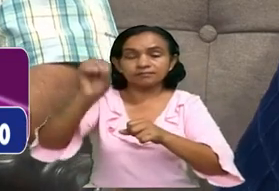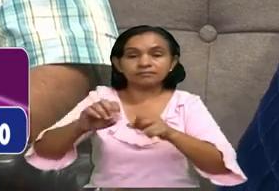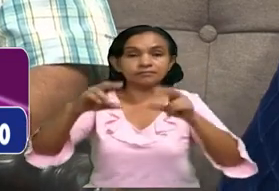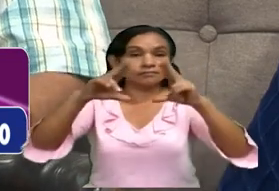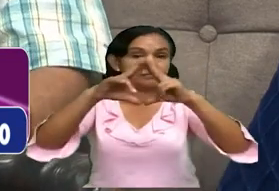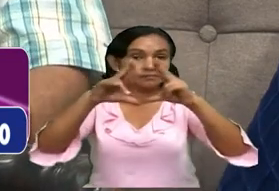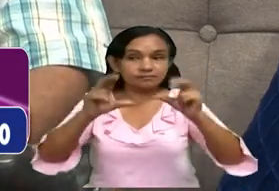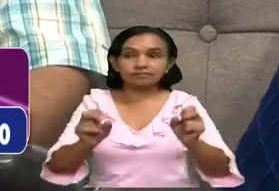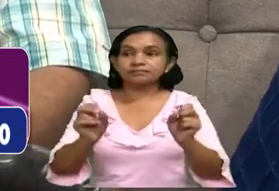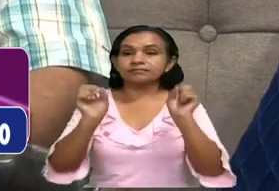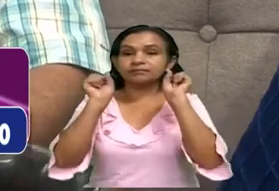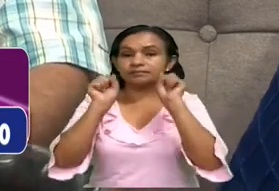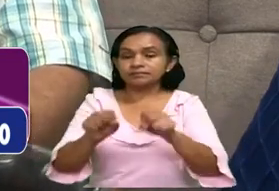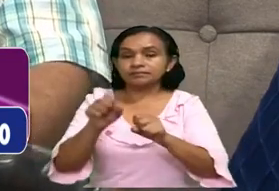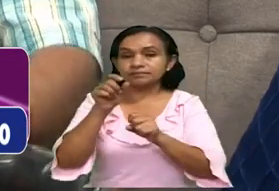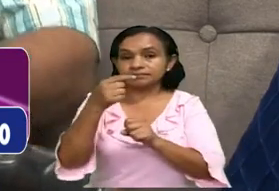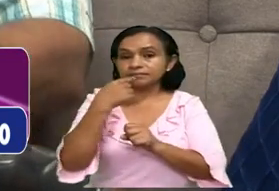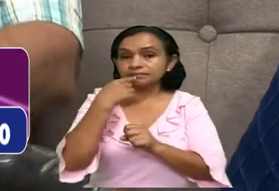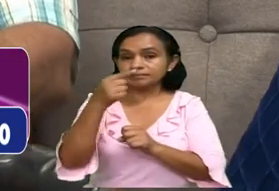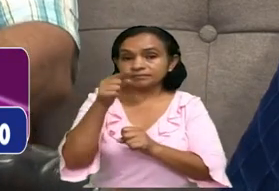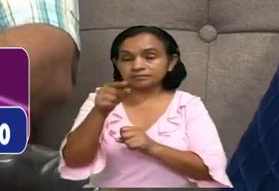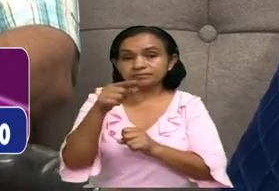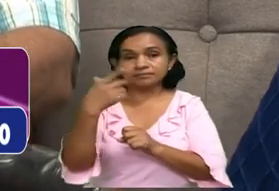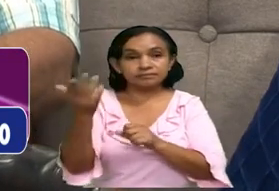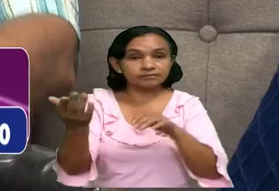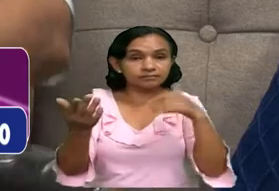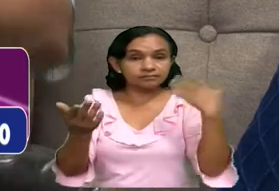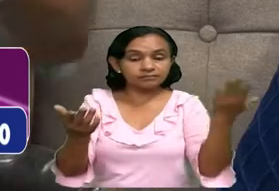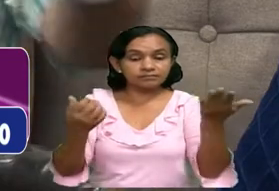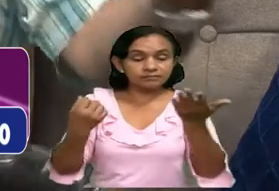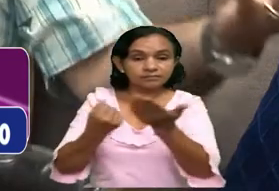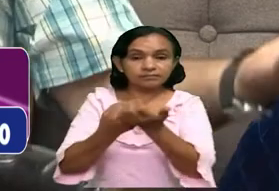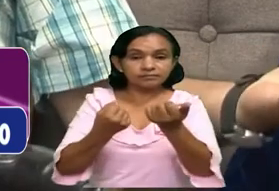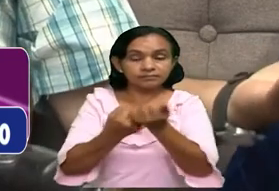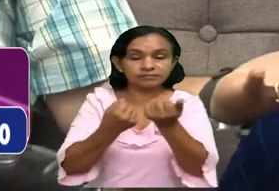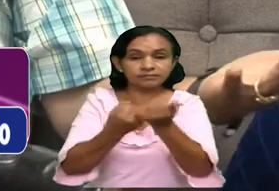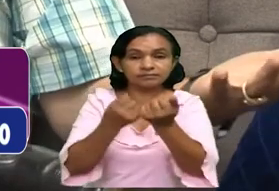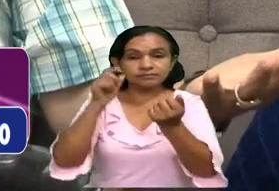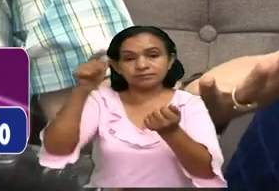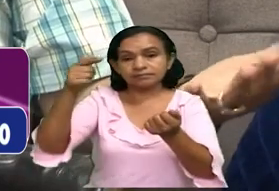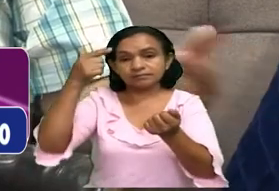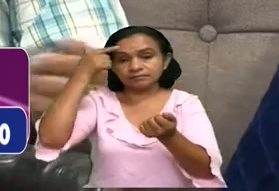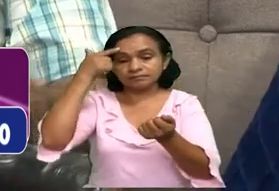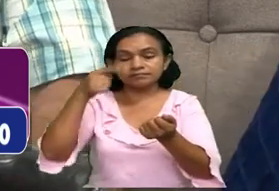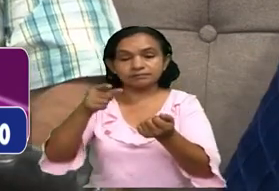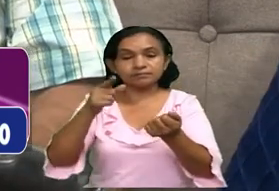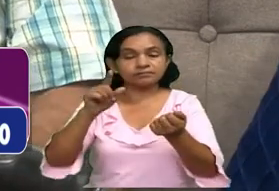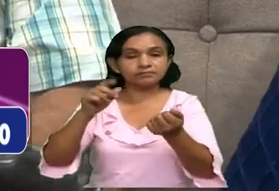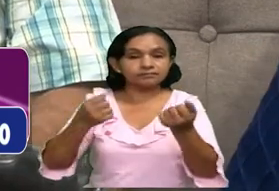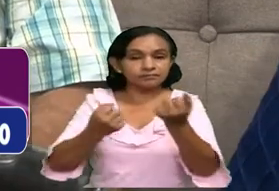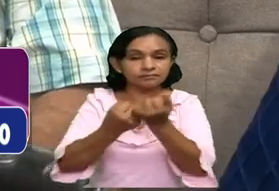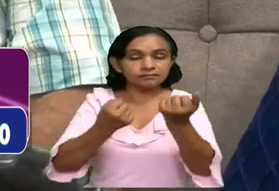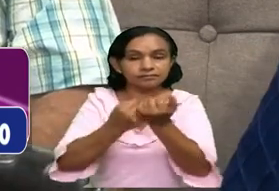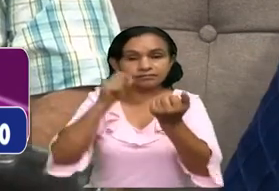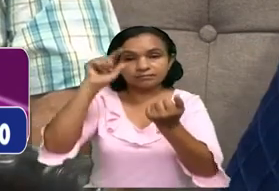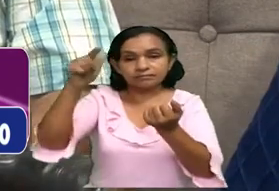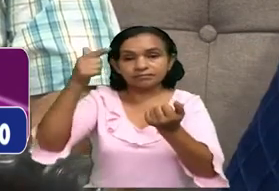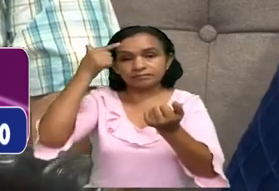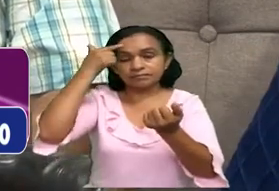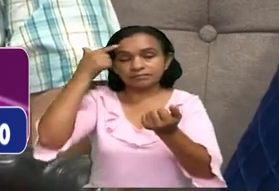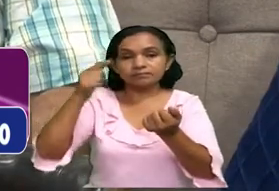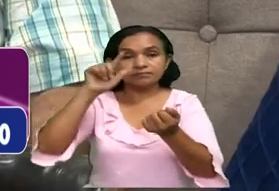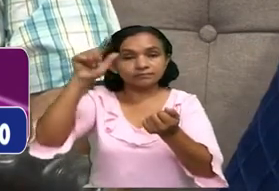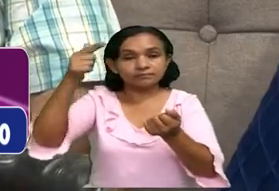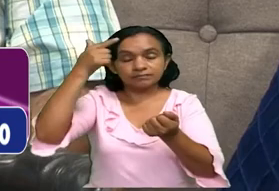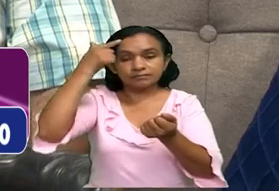Entonces, cuando vos decís, ¿cuál ha sido el respaldo del gobierno? Ahí está el respaldo del gobierno. Ahora, al gobierno le